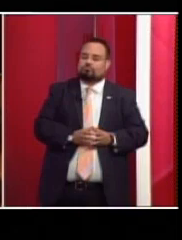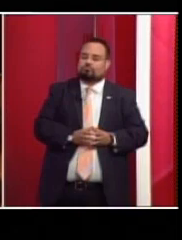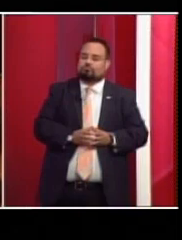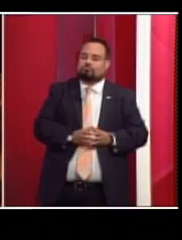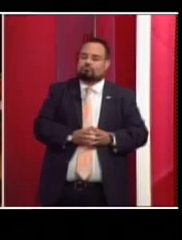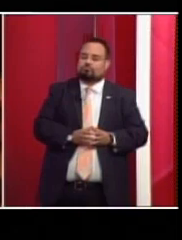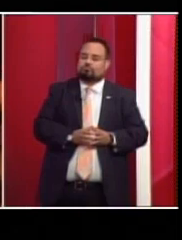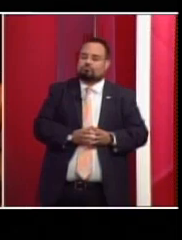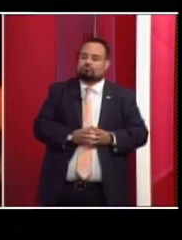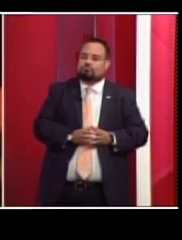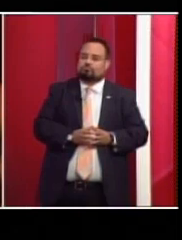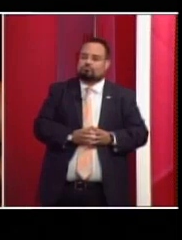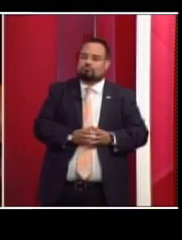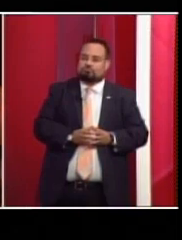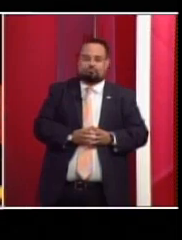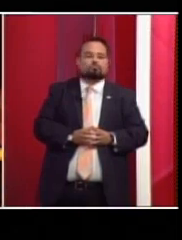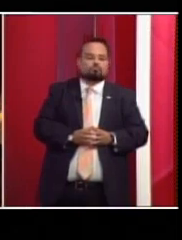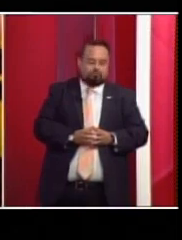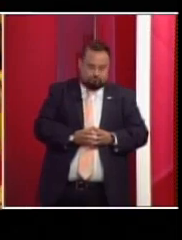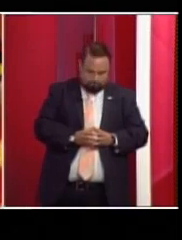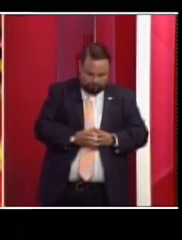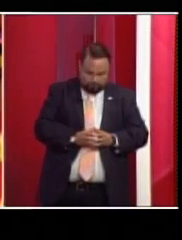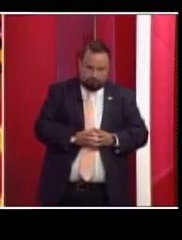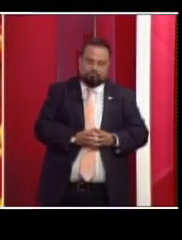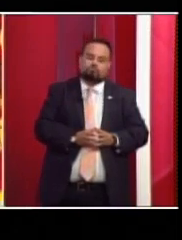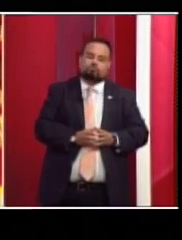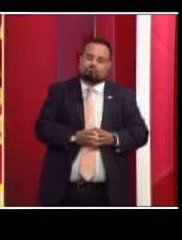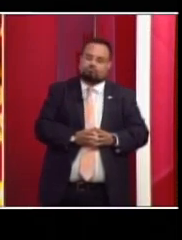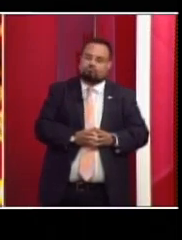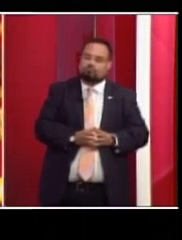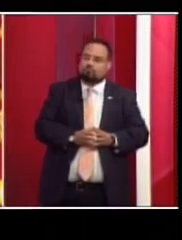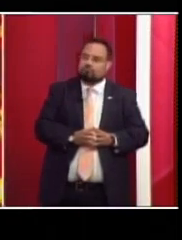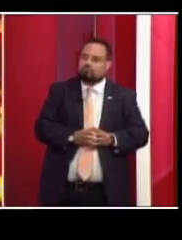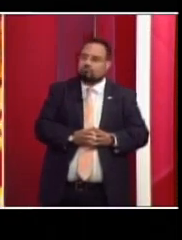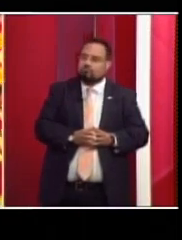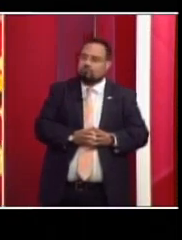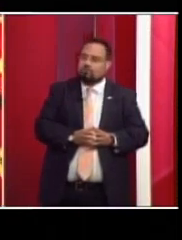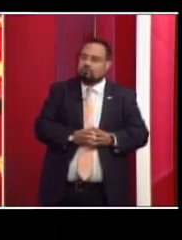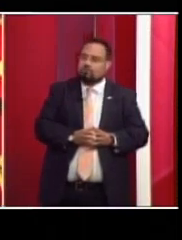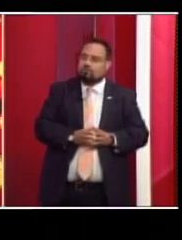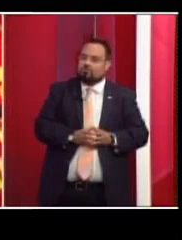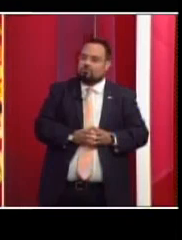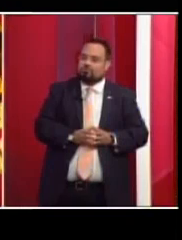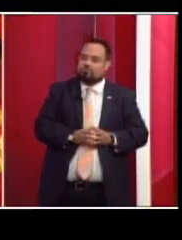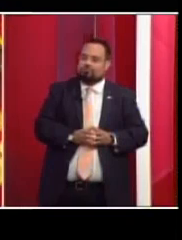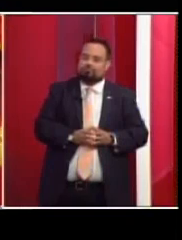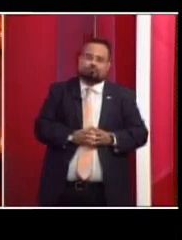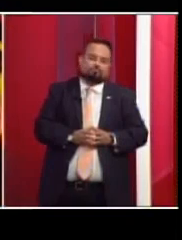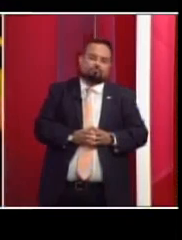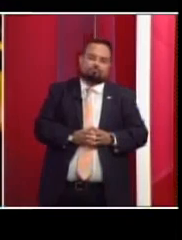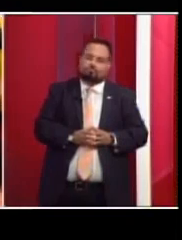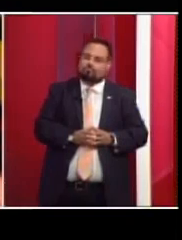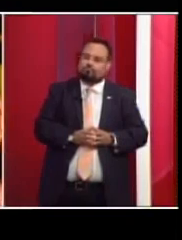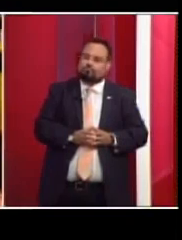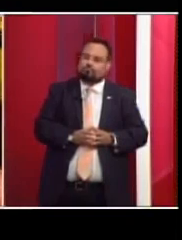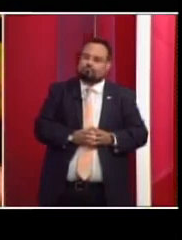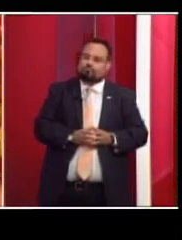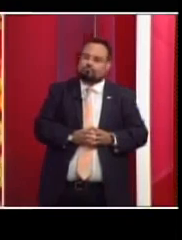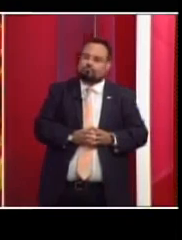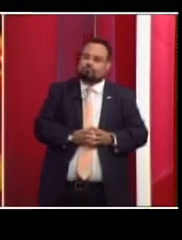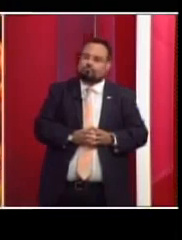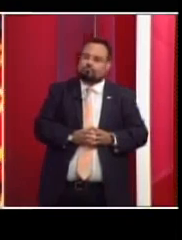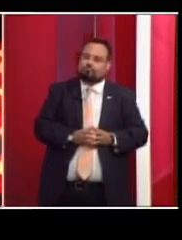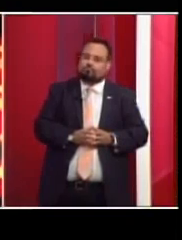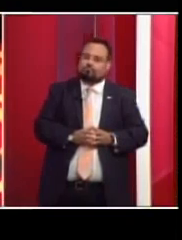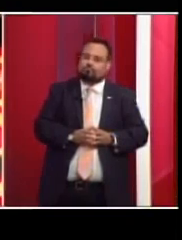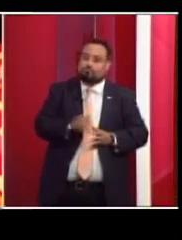sea un lugar que se tenga también como una cárcel o como un lugar donde los menores de como una corrección por ejemplo sino que sea un